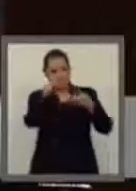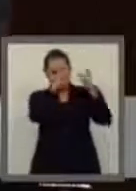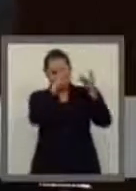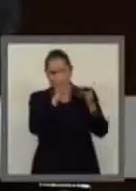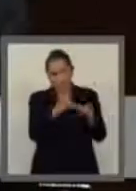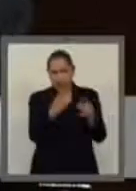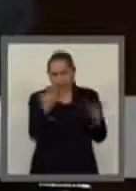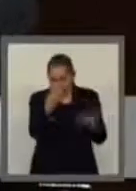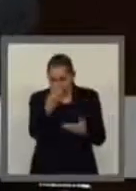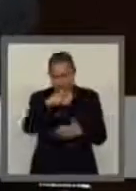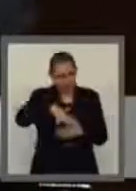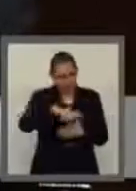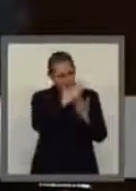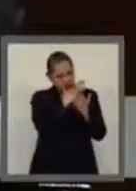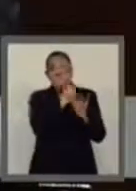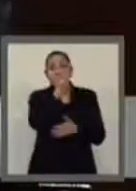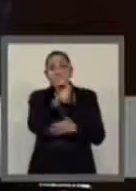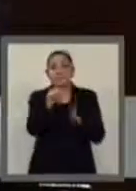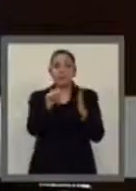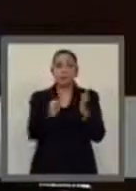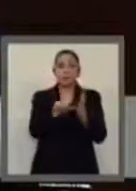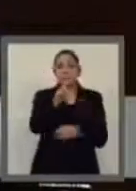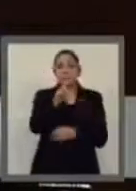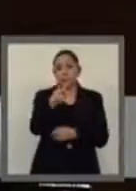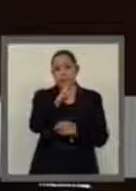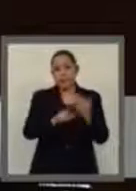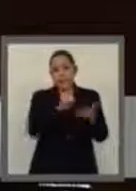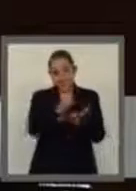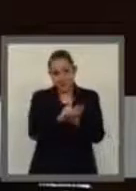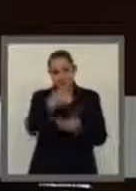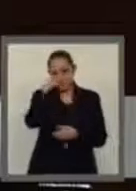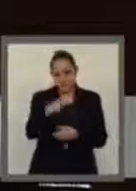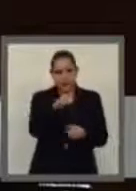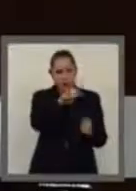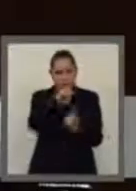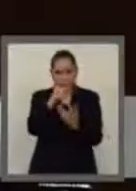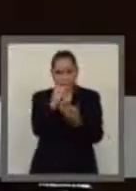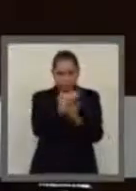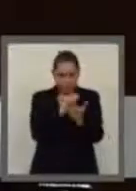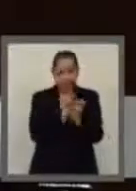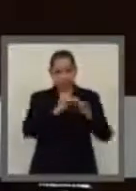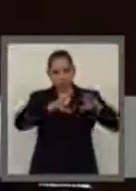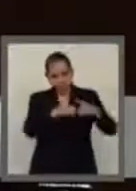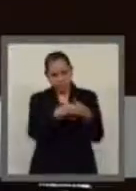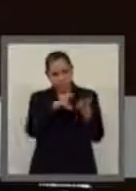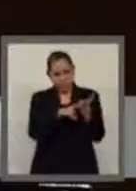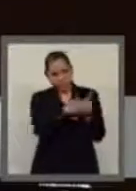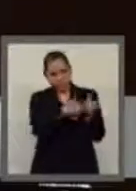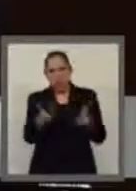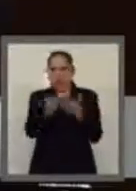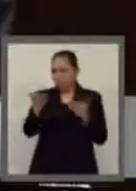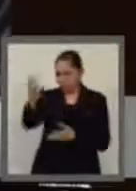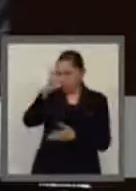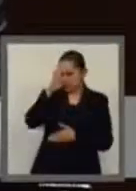simples vinculados fiscales. Al artículo 30 pregunto, de la ley de ingresos de la Federación vigente. ¿Cuáles son los beneficios pregunto, sociales y económicos